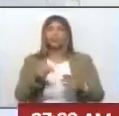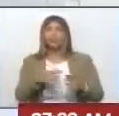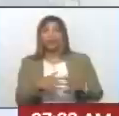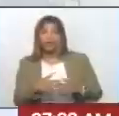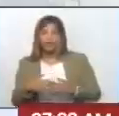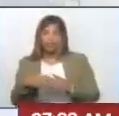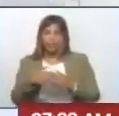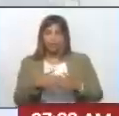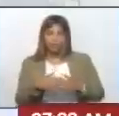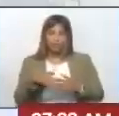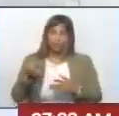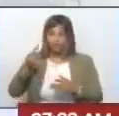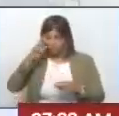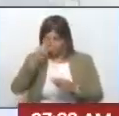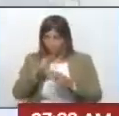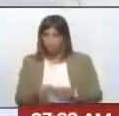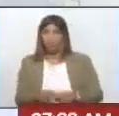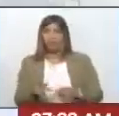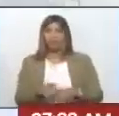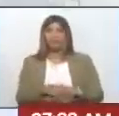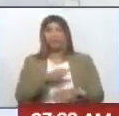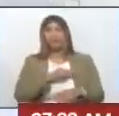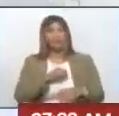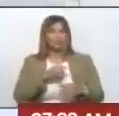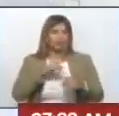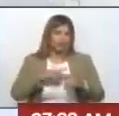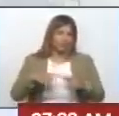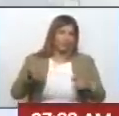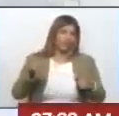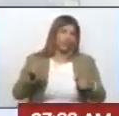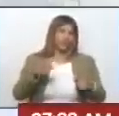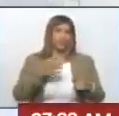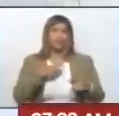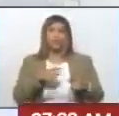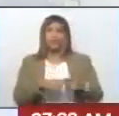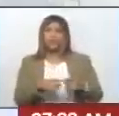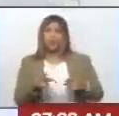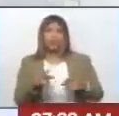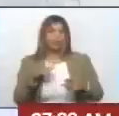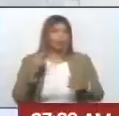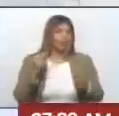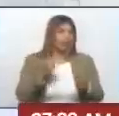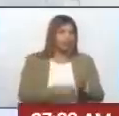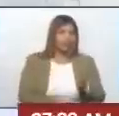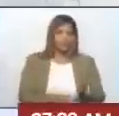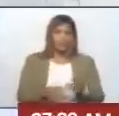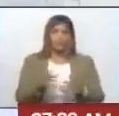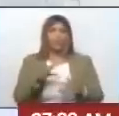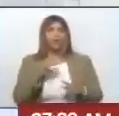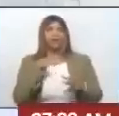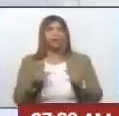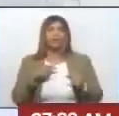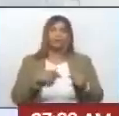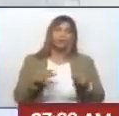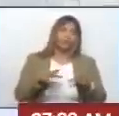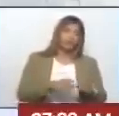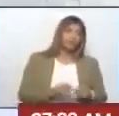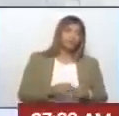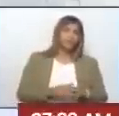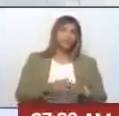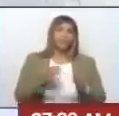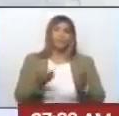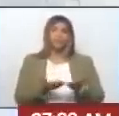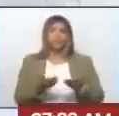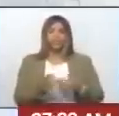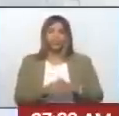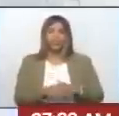contrario, como lo que nosotros estamos viendo, una pugnacidad por el poder para intentar apoderarse del mundo de